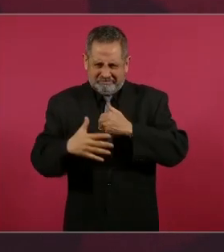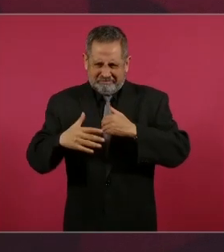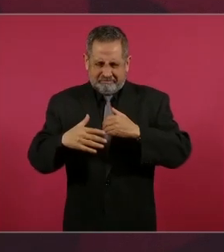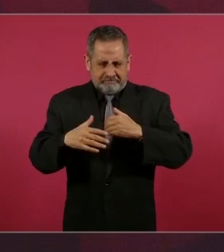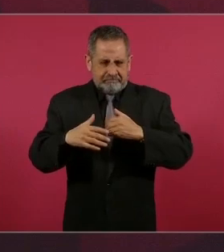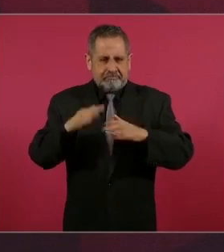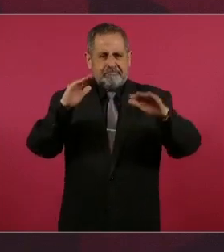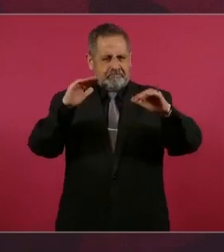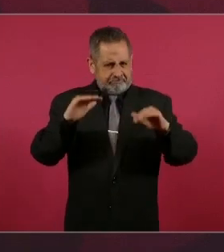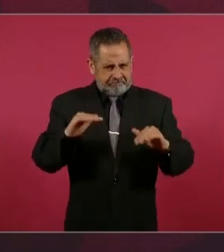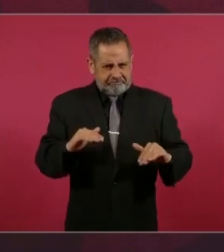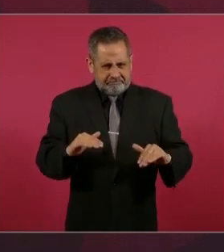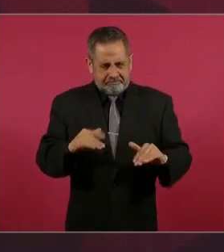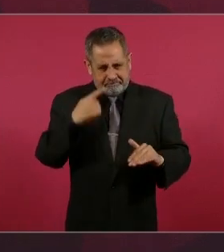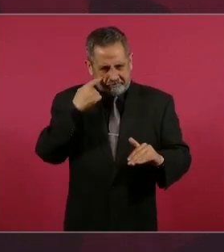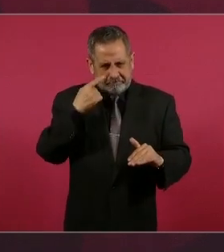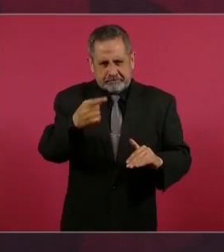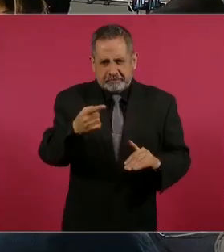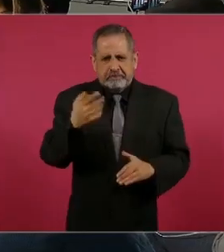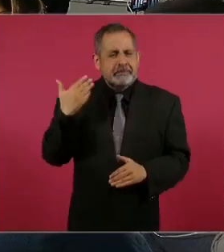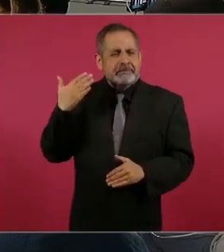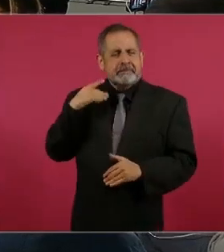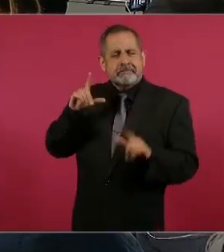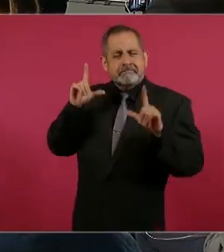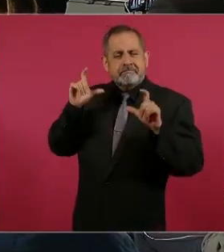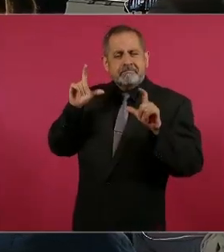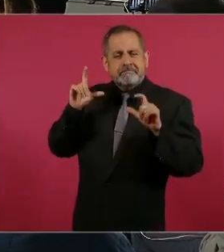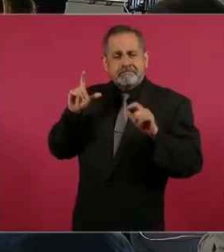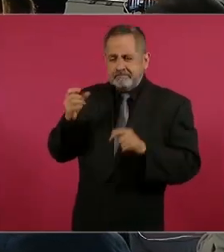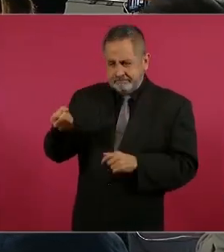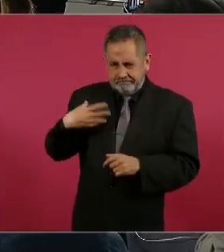a ver si te mandan la foto última.